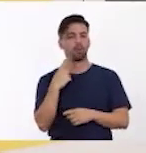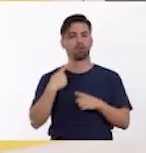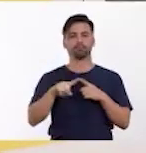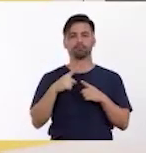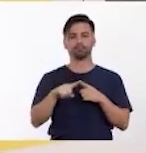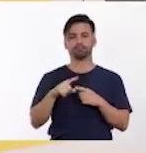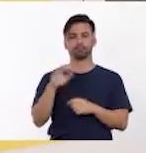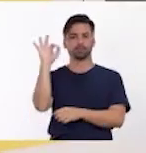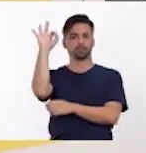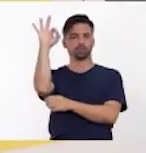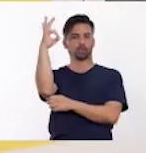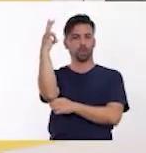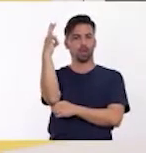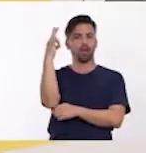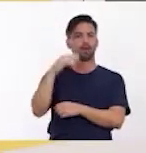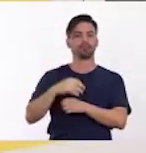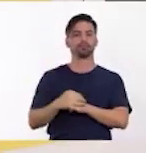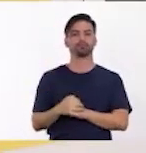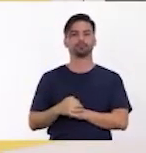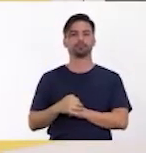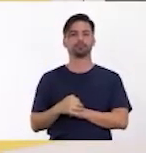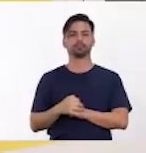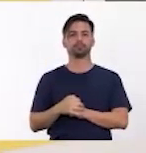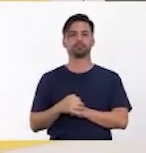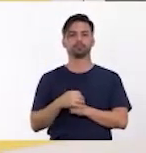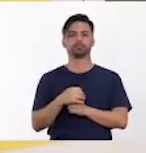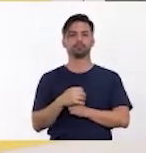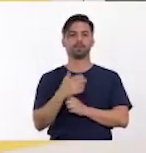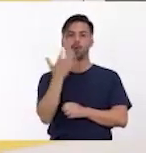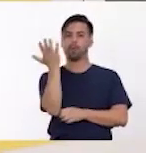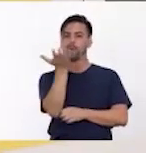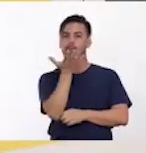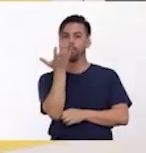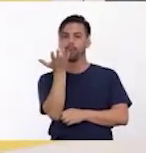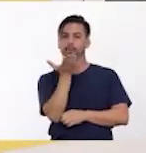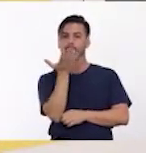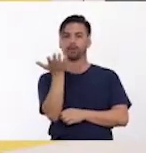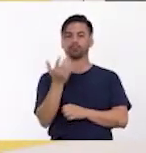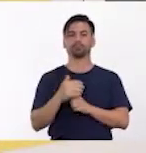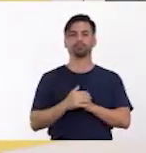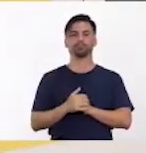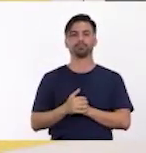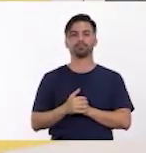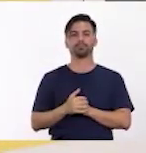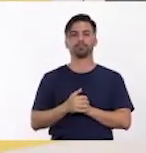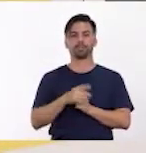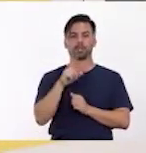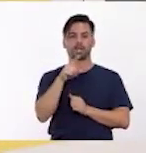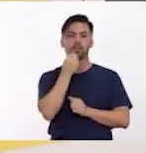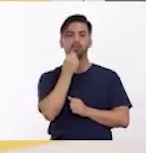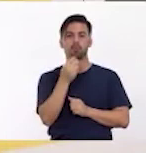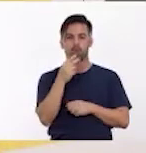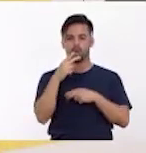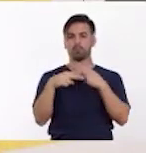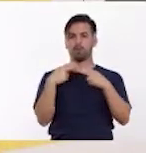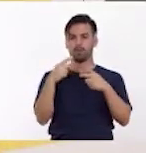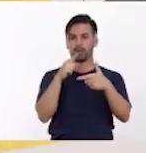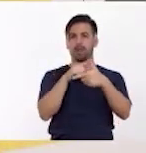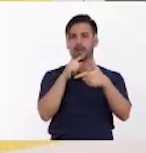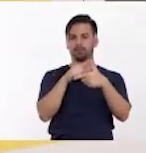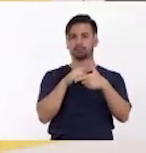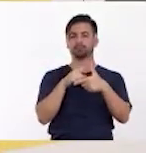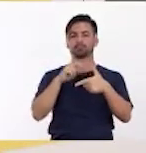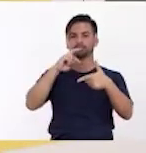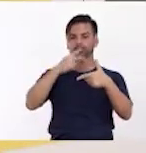energía solar, de la energía eólica, podríamos también estar haciendo referencia a los recursos